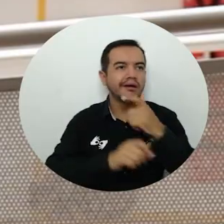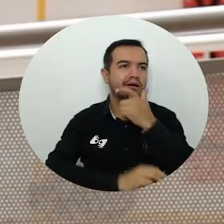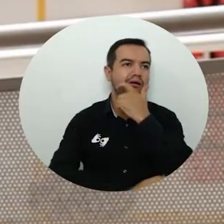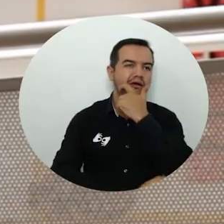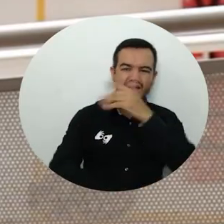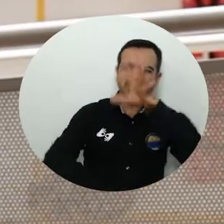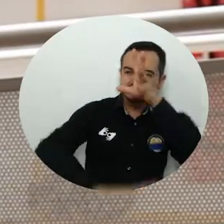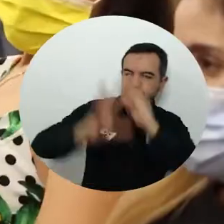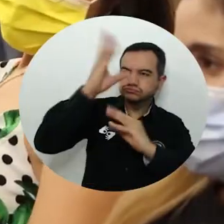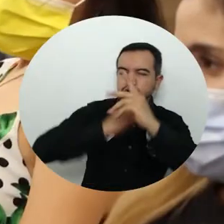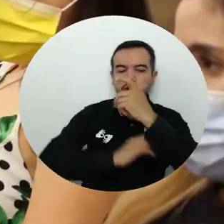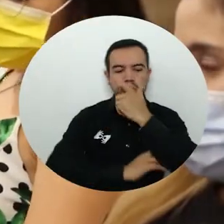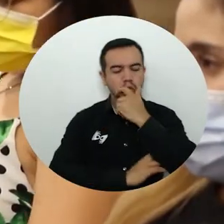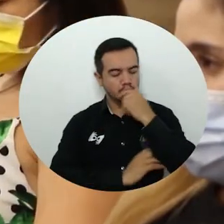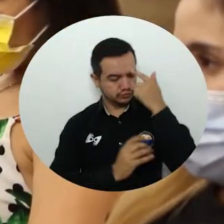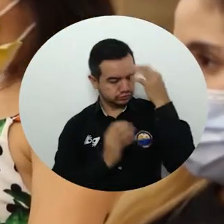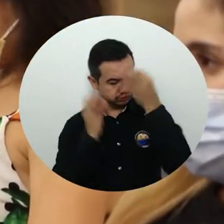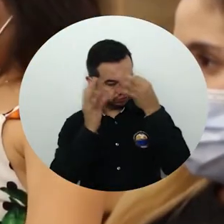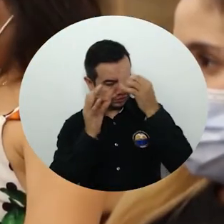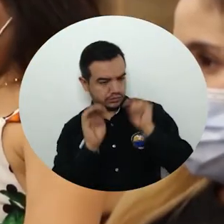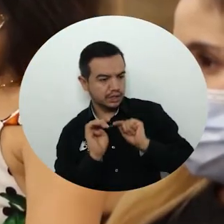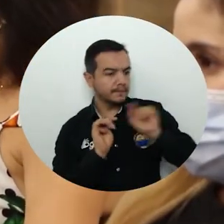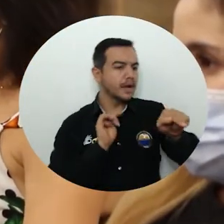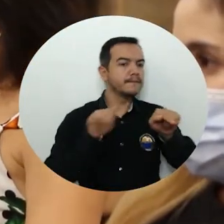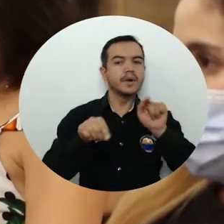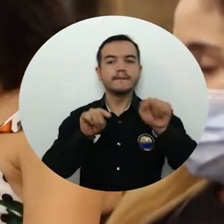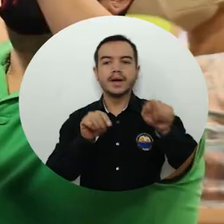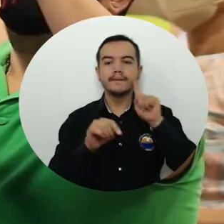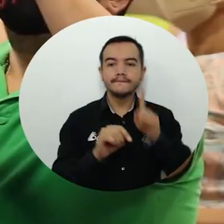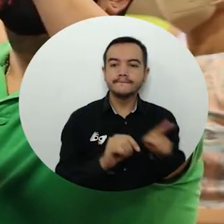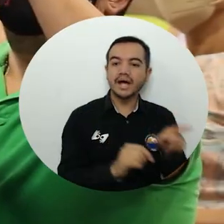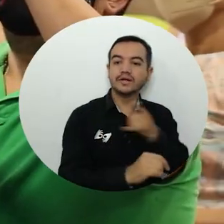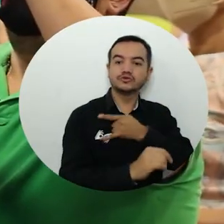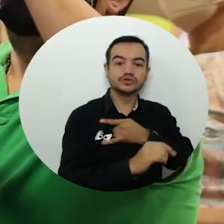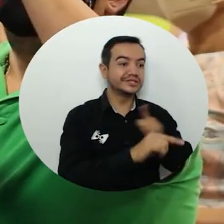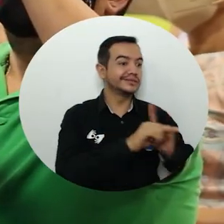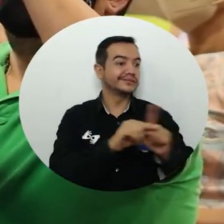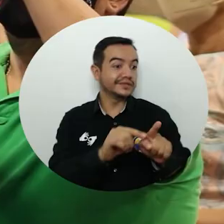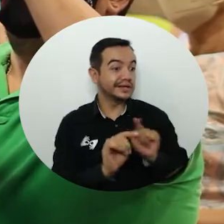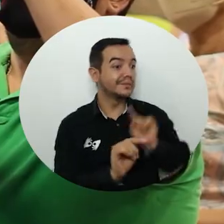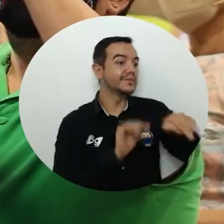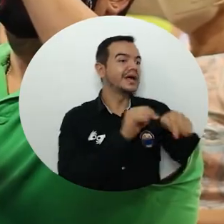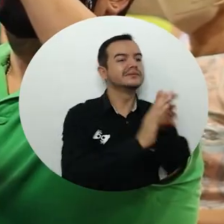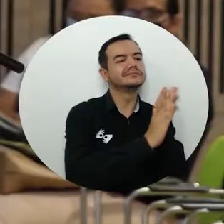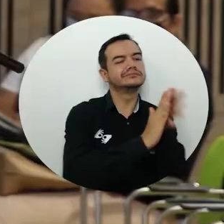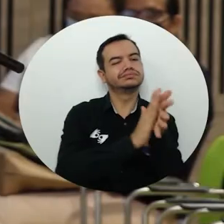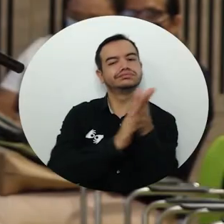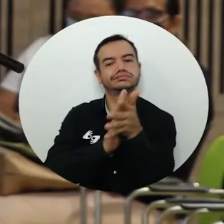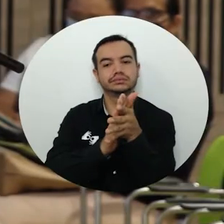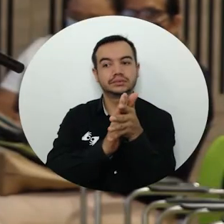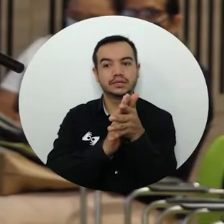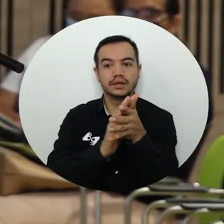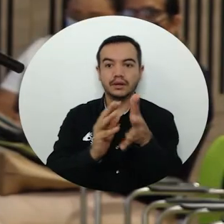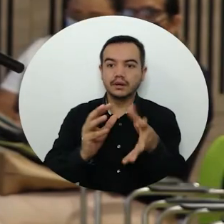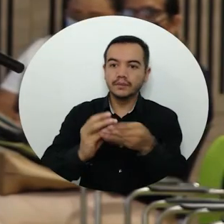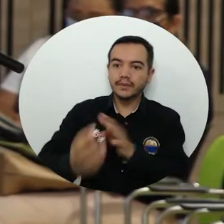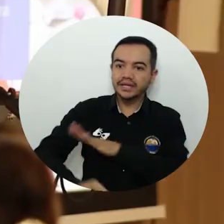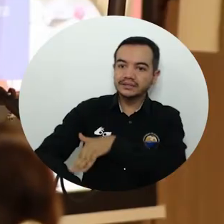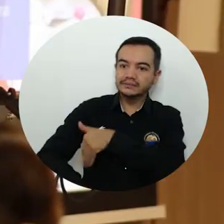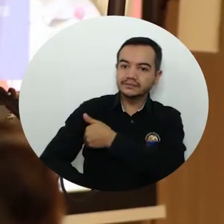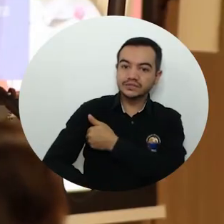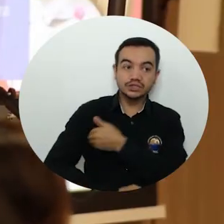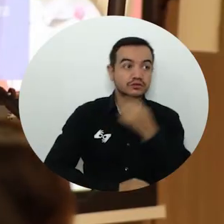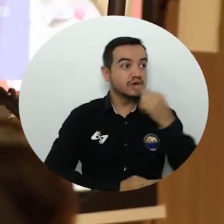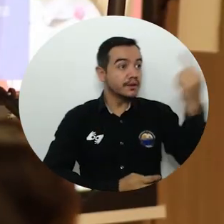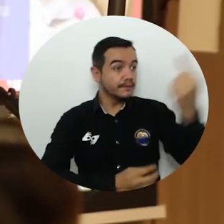empezar estos ejercicios de reflexión al interior de sus instituciones y programas respectivos. Esa confianza que el Ministerio deposita en nuestra